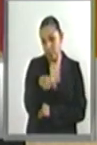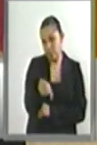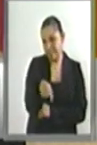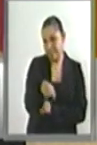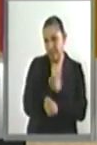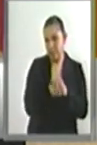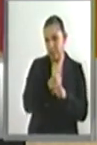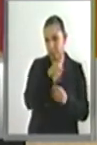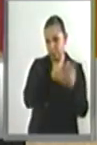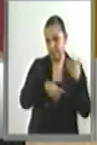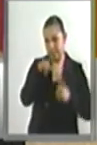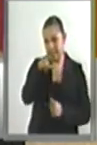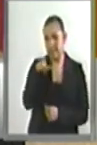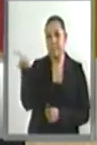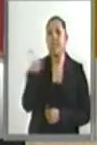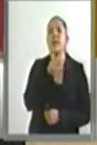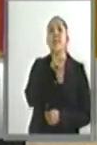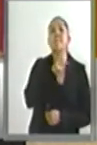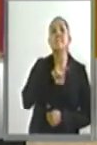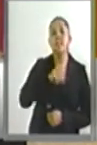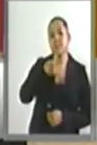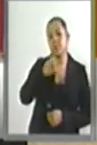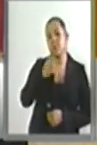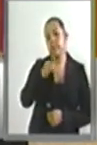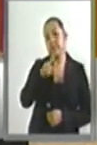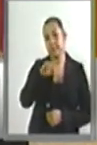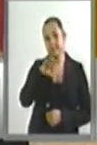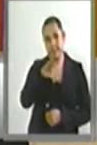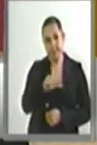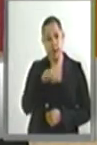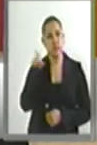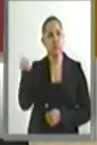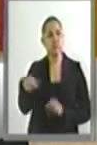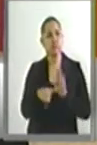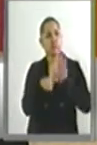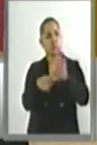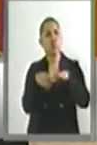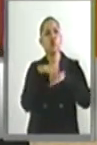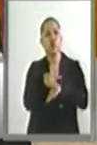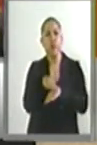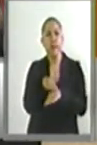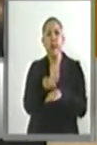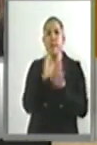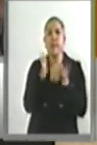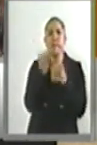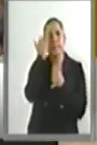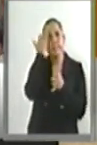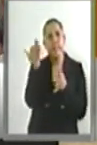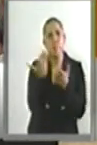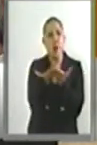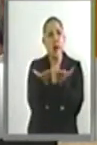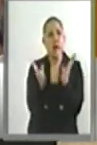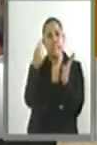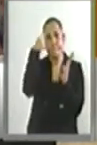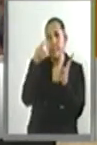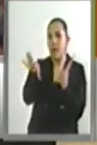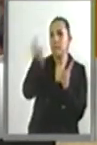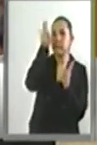Pemex Logística anunció el resultado de la primera temporada abierta, donde se asignó a la